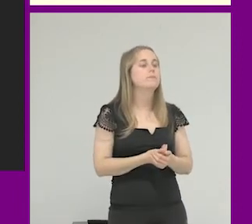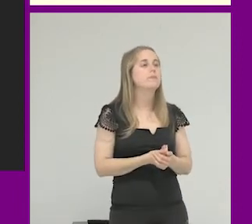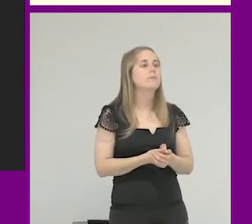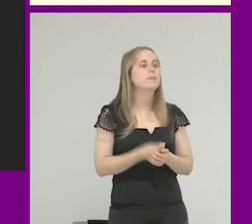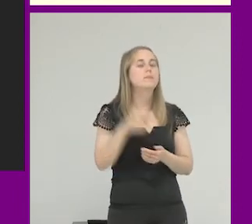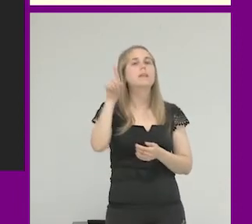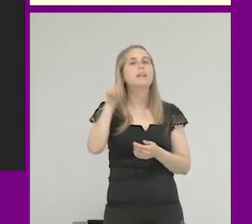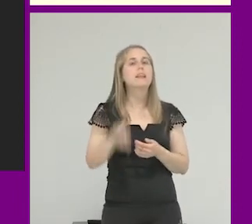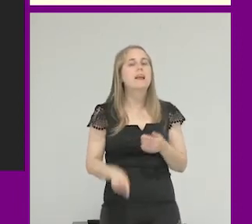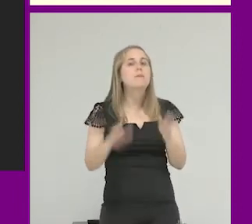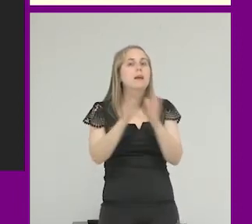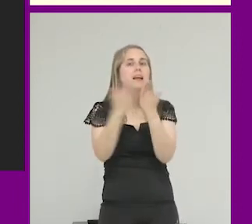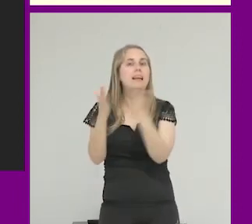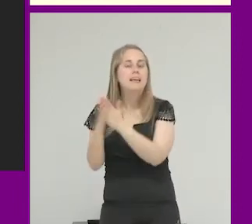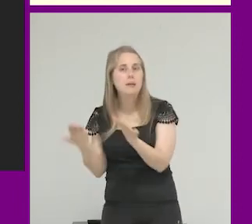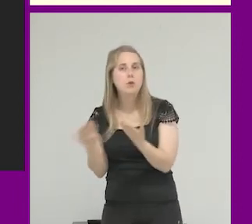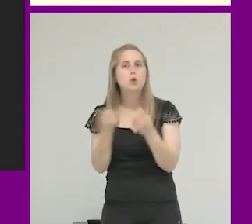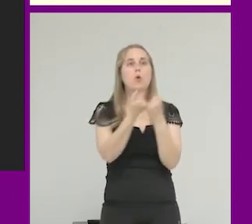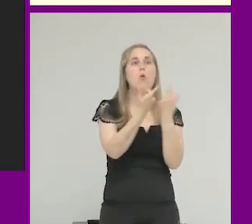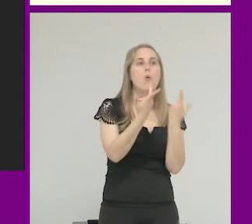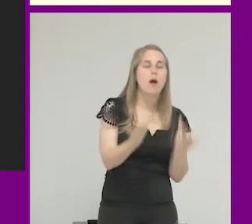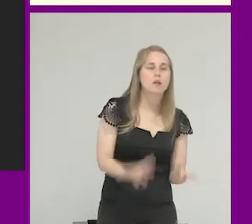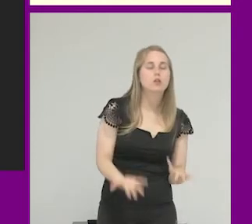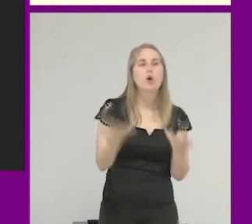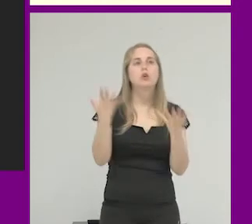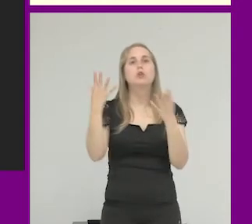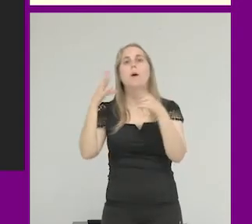Eta ere pos, liburuen kopurua,